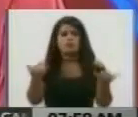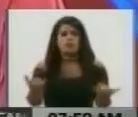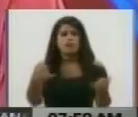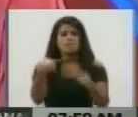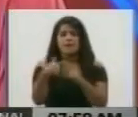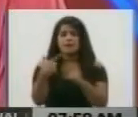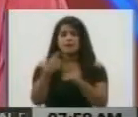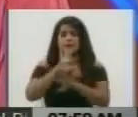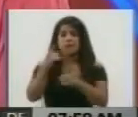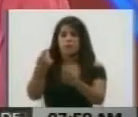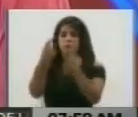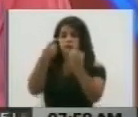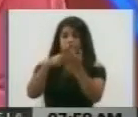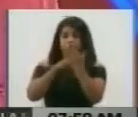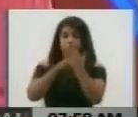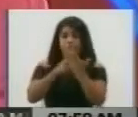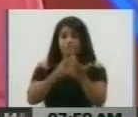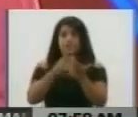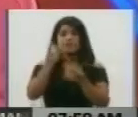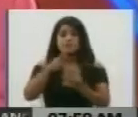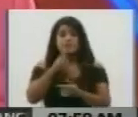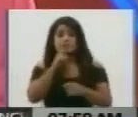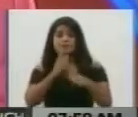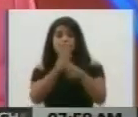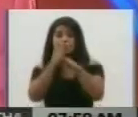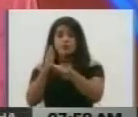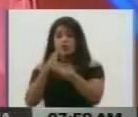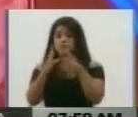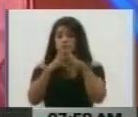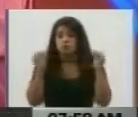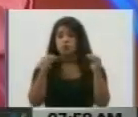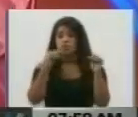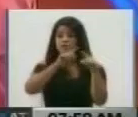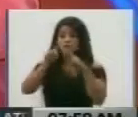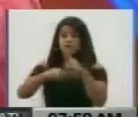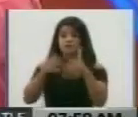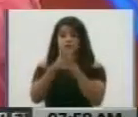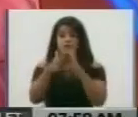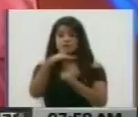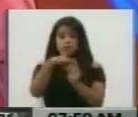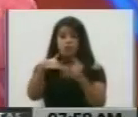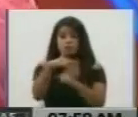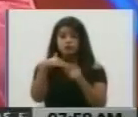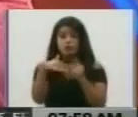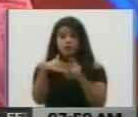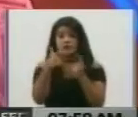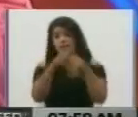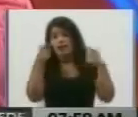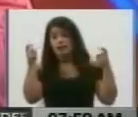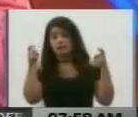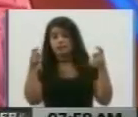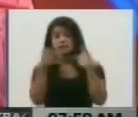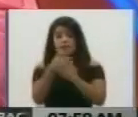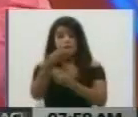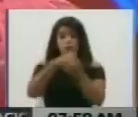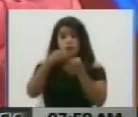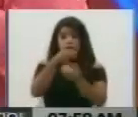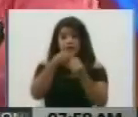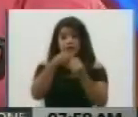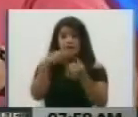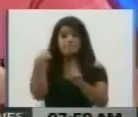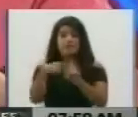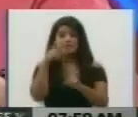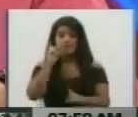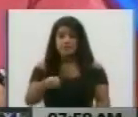sembrado, además, las dificultades que son producto de las circunstancias generales de la economía global y de